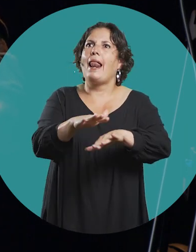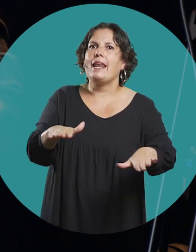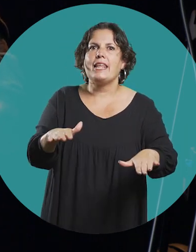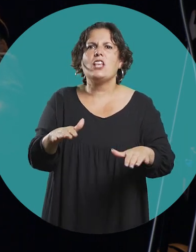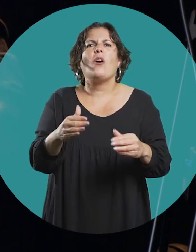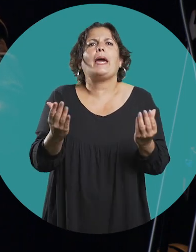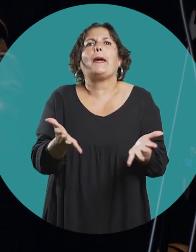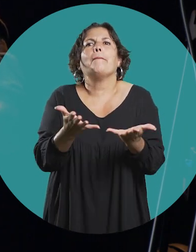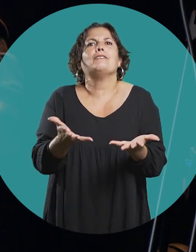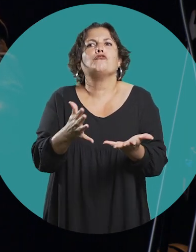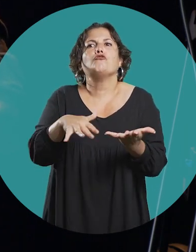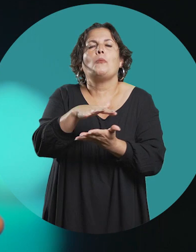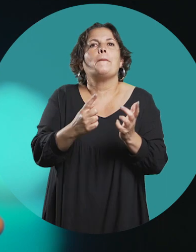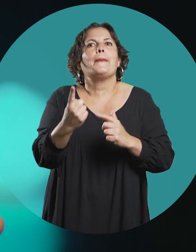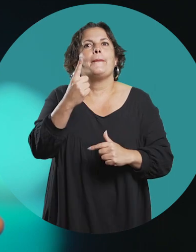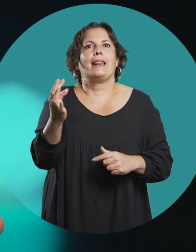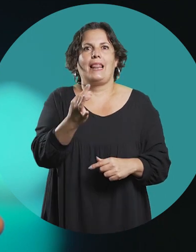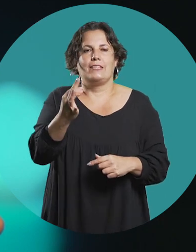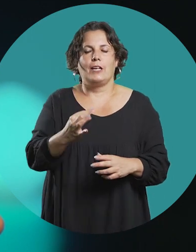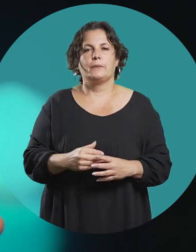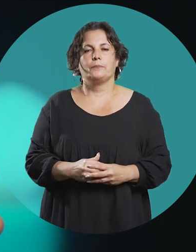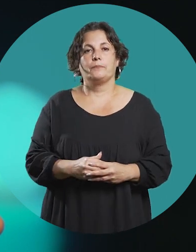niños. ¿Qué pasó ahí en ese primer taller?